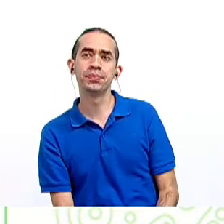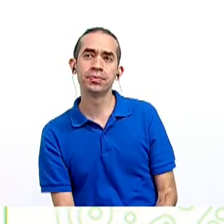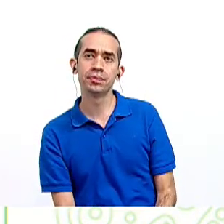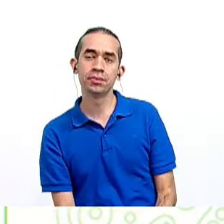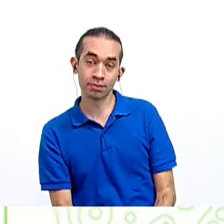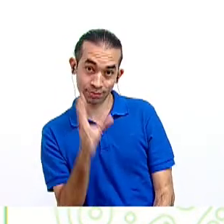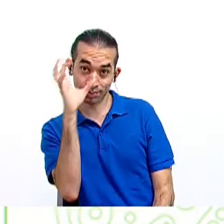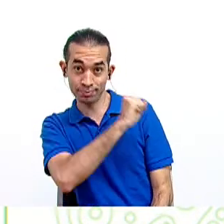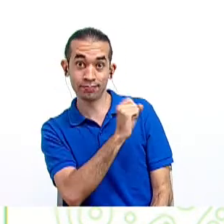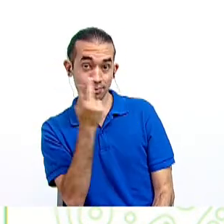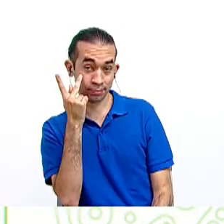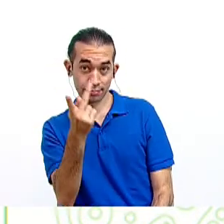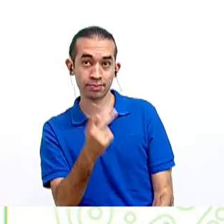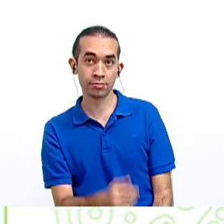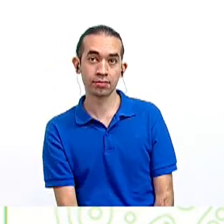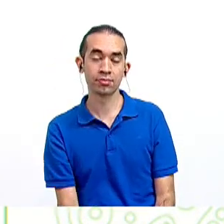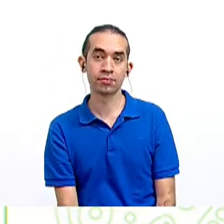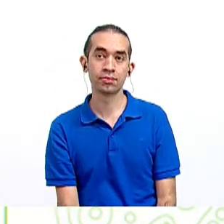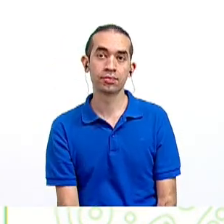¿Las vieron bien?